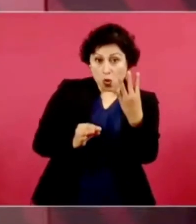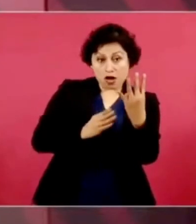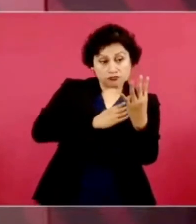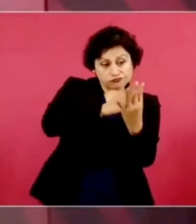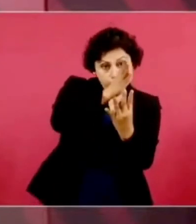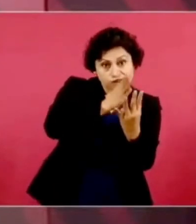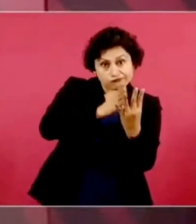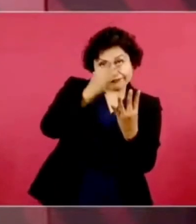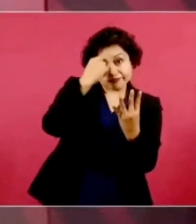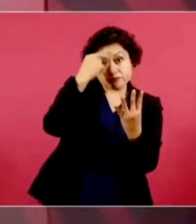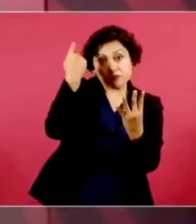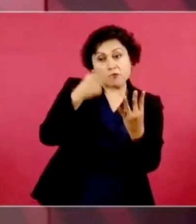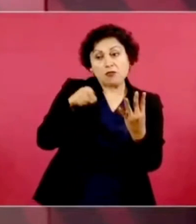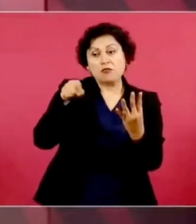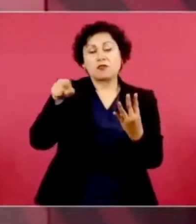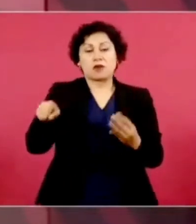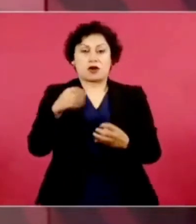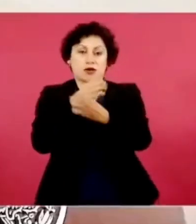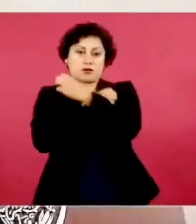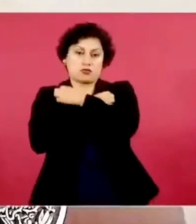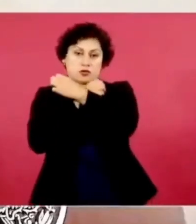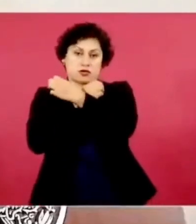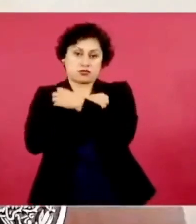es la de